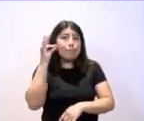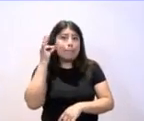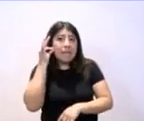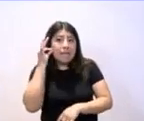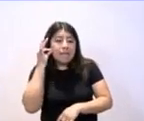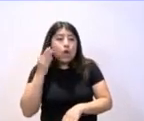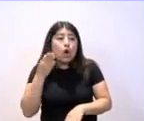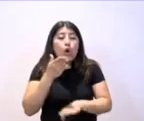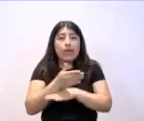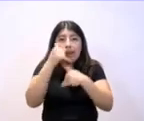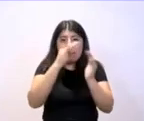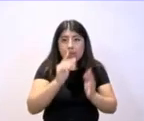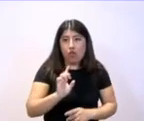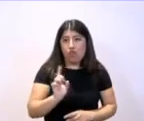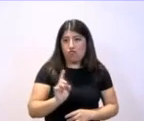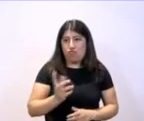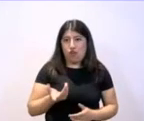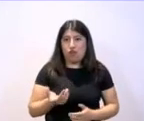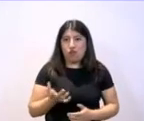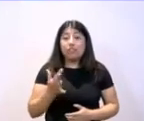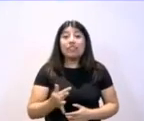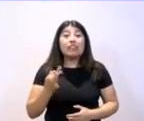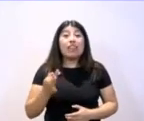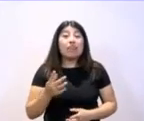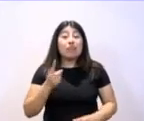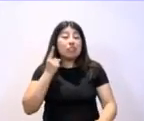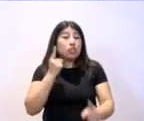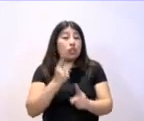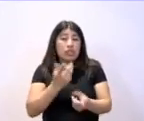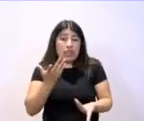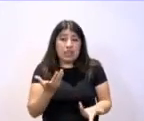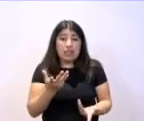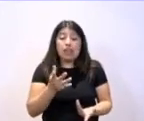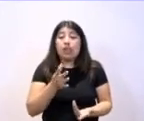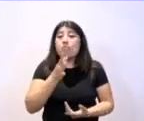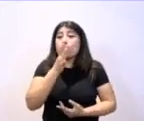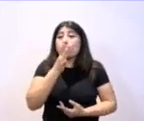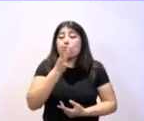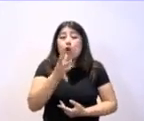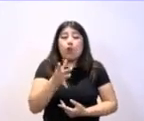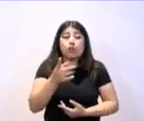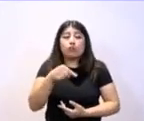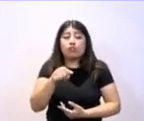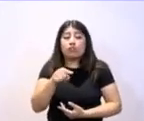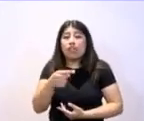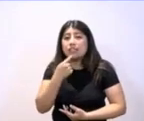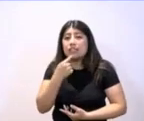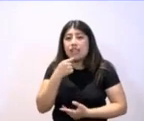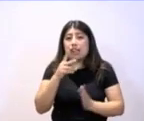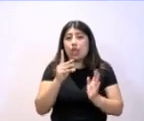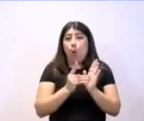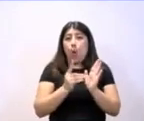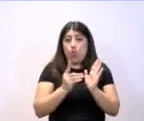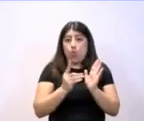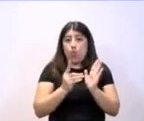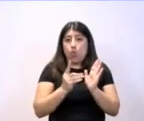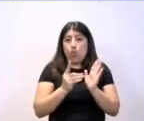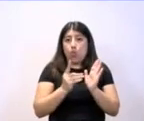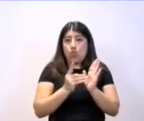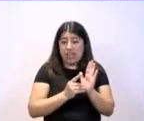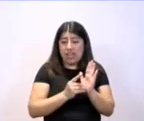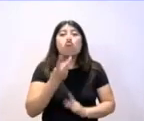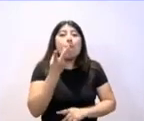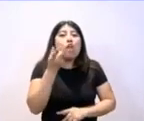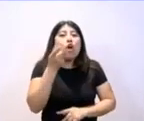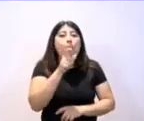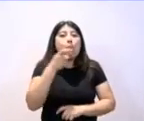esas necesidades. No sirve, pero es que además se contradicen con ustedes mismos. Es que ustedes marcan un decreto en el que dicen el número de profesionales